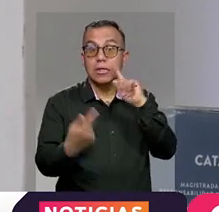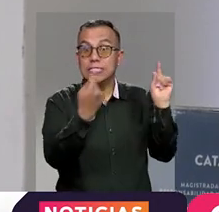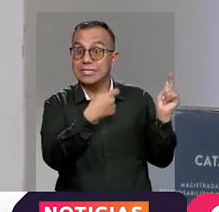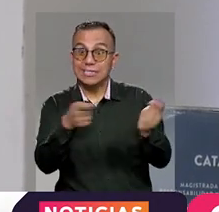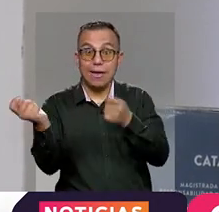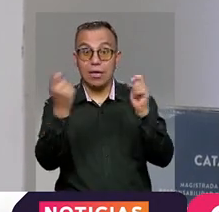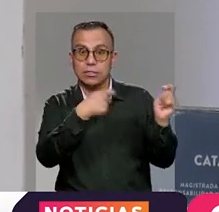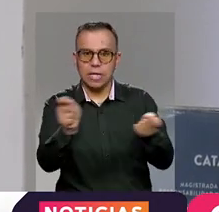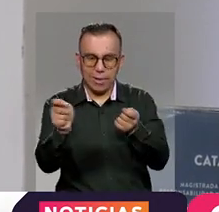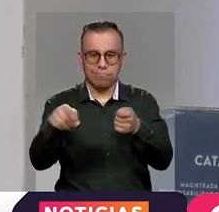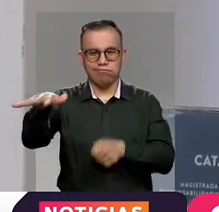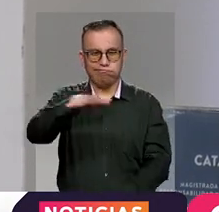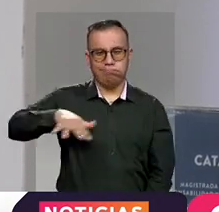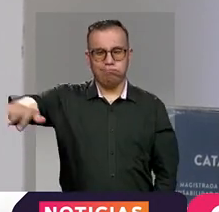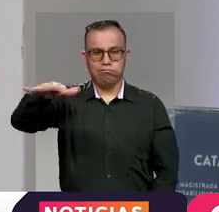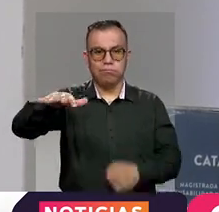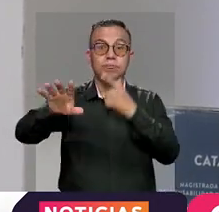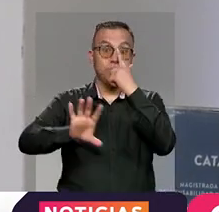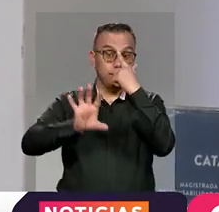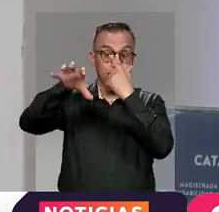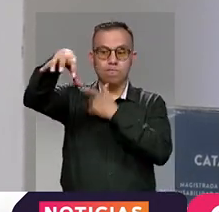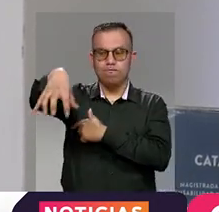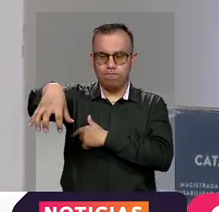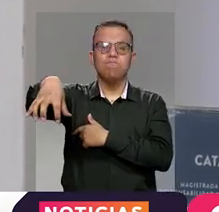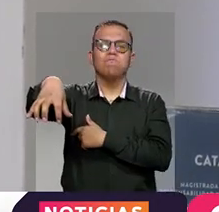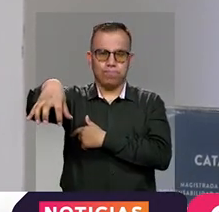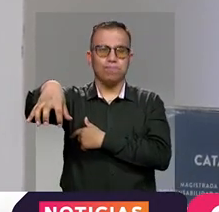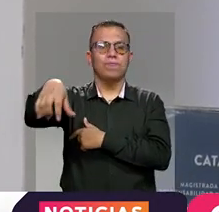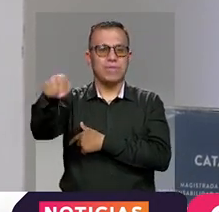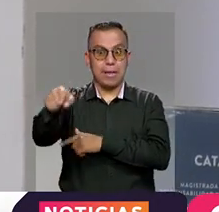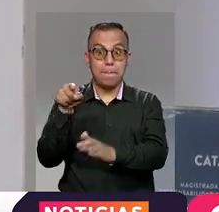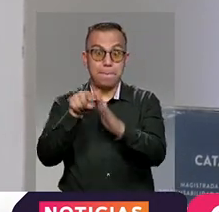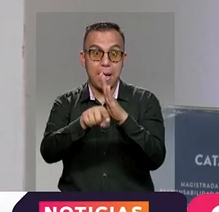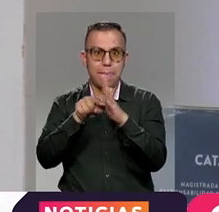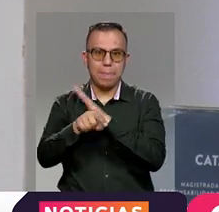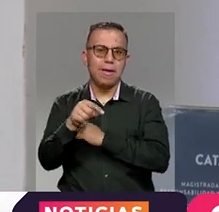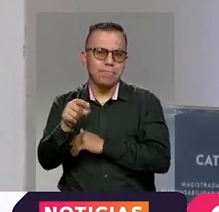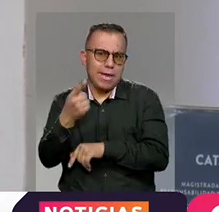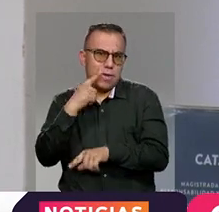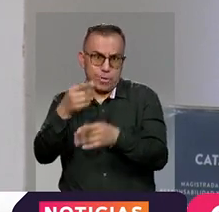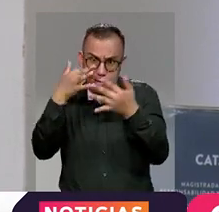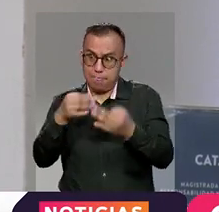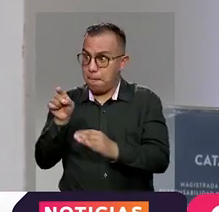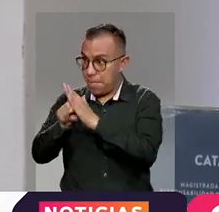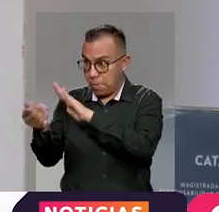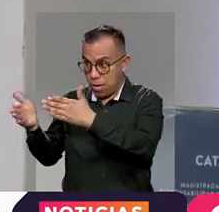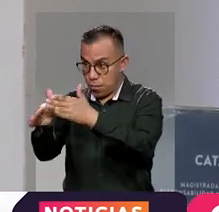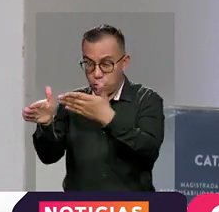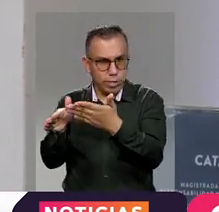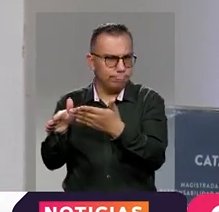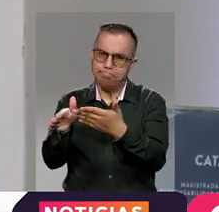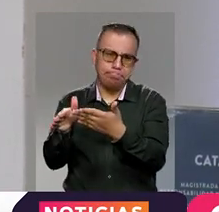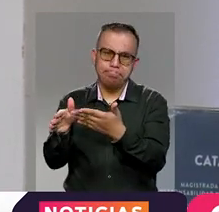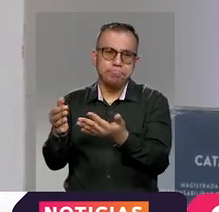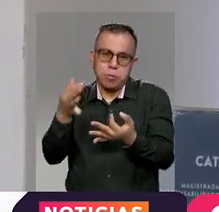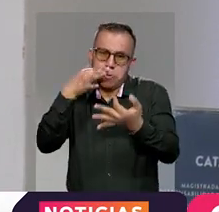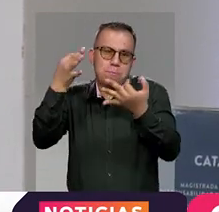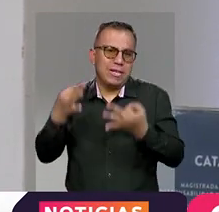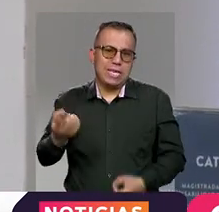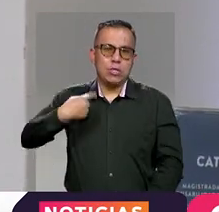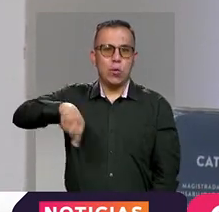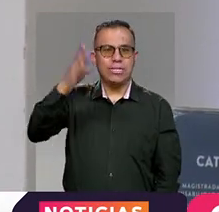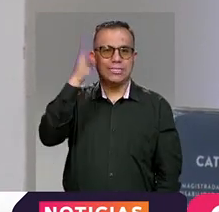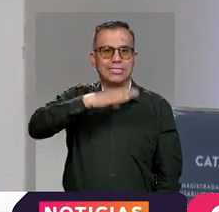llevados a las unidades que dieron estos falsos, y en este sentido, falsos positivos